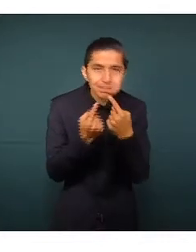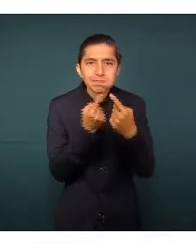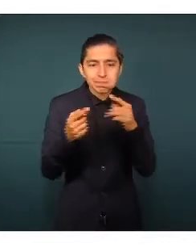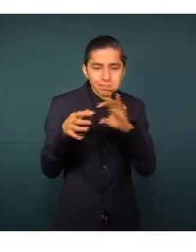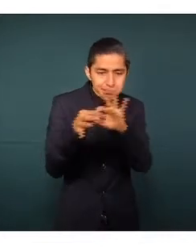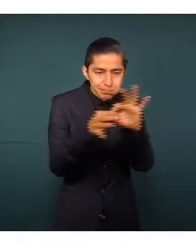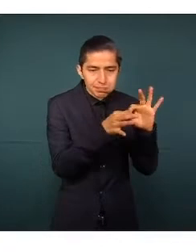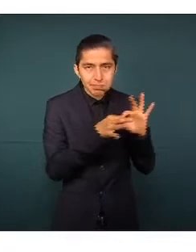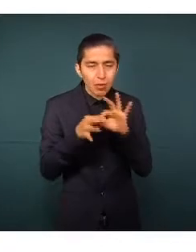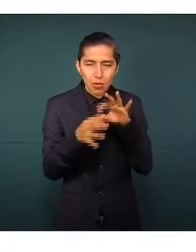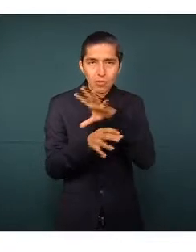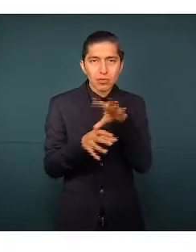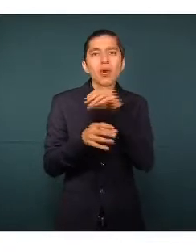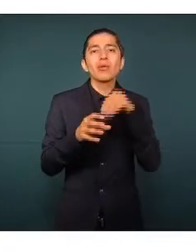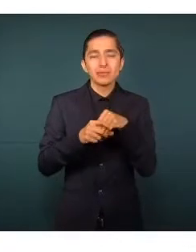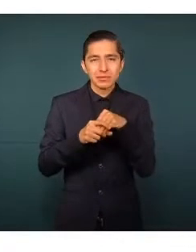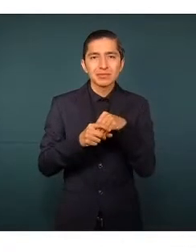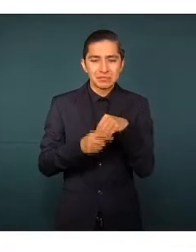todas las fuerzas.